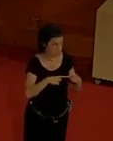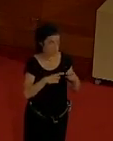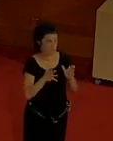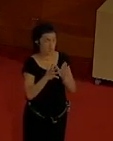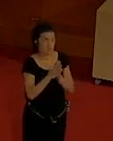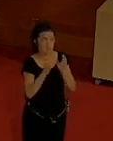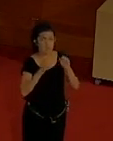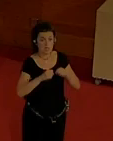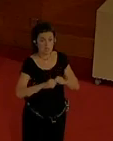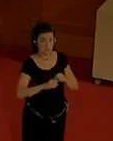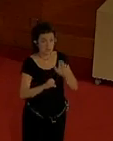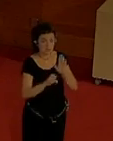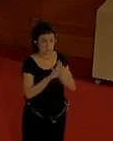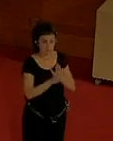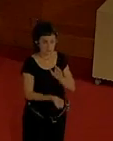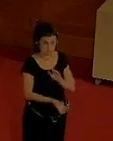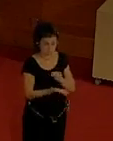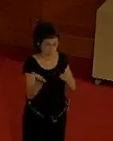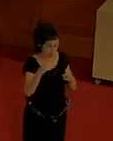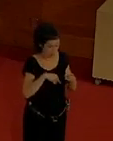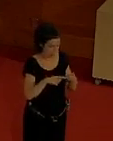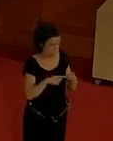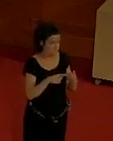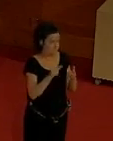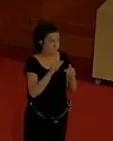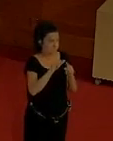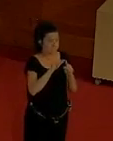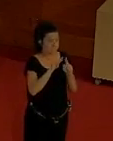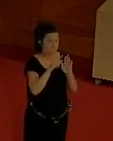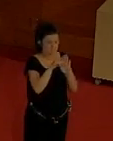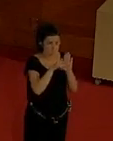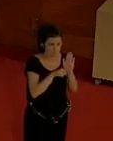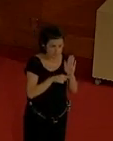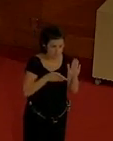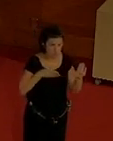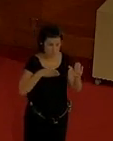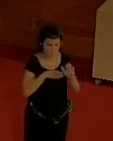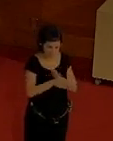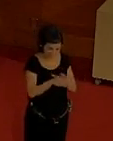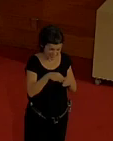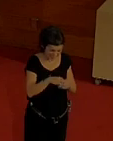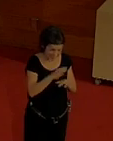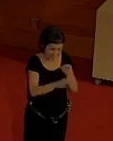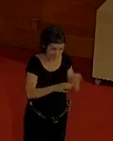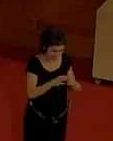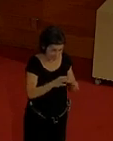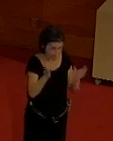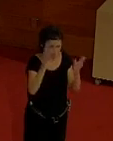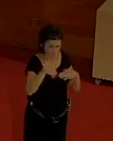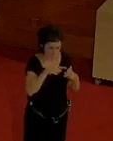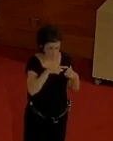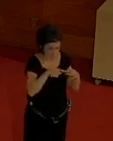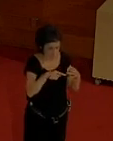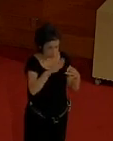de Constitución no tienen criterios de entrada en la organización Qué hay